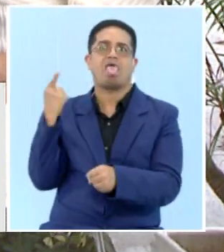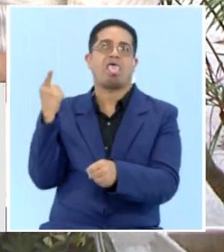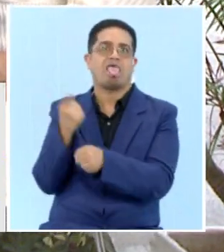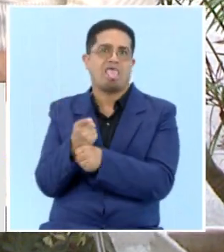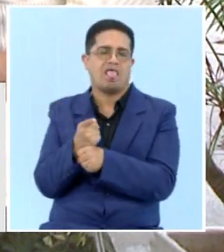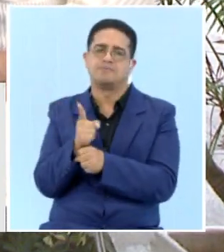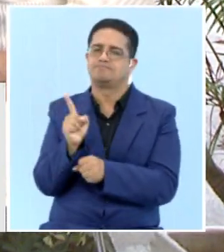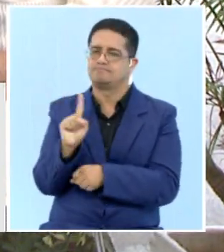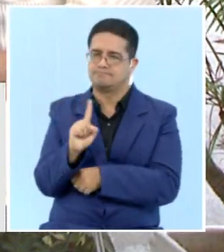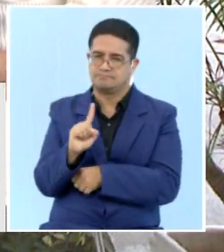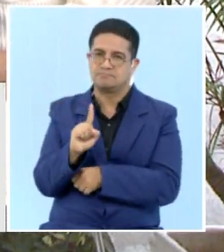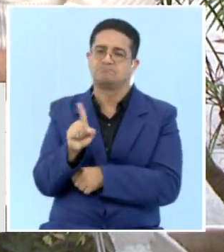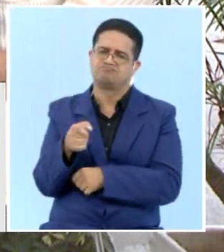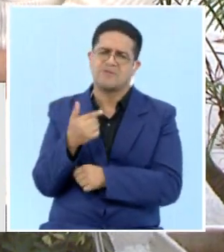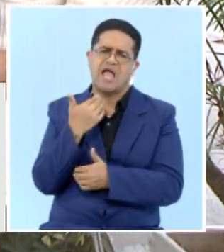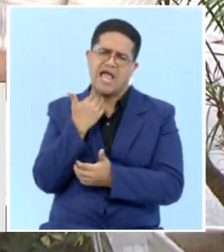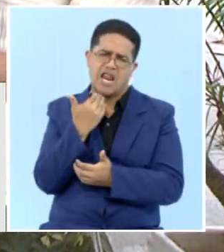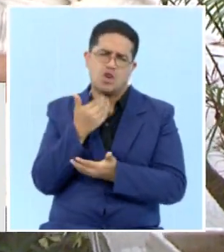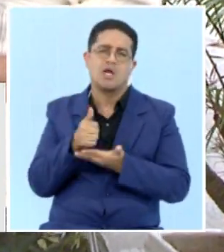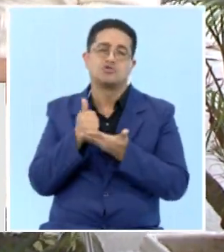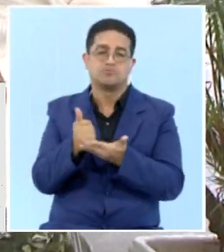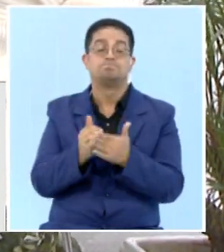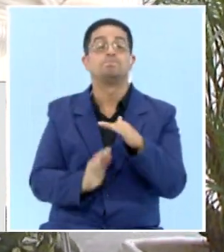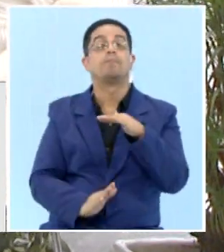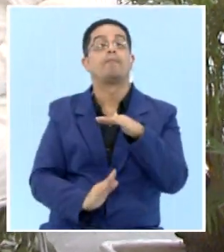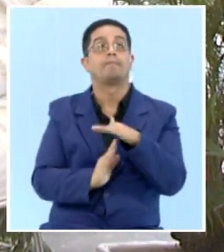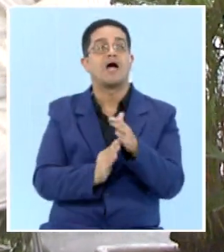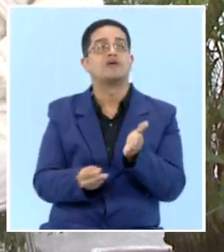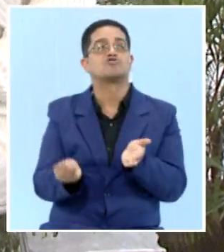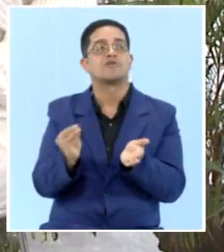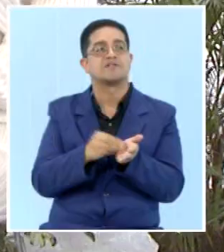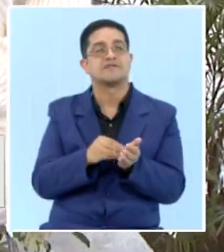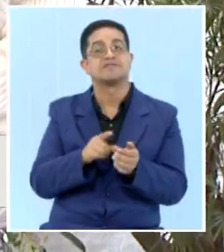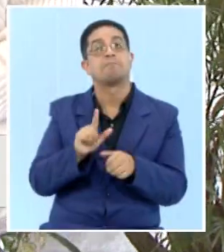sino tenerla de manera balanceada. Vamos a otra pausa, regreso,